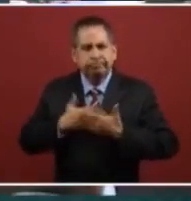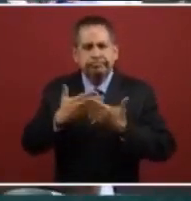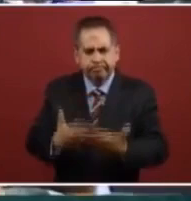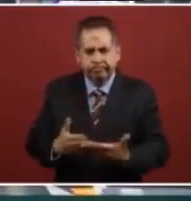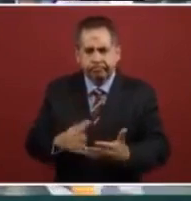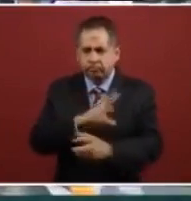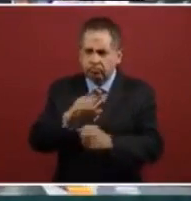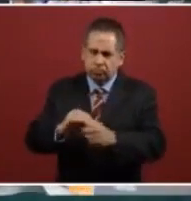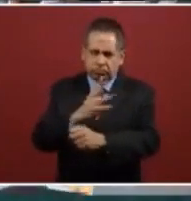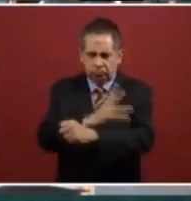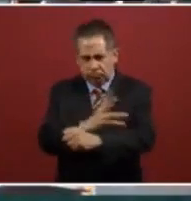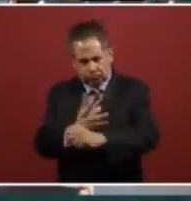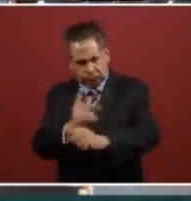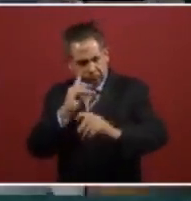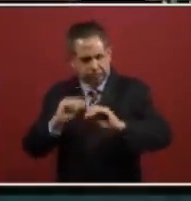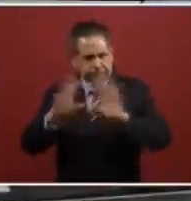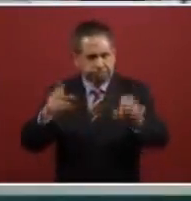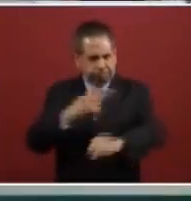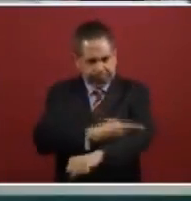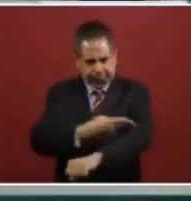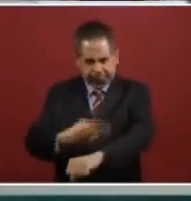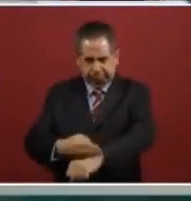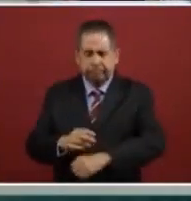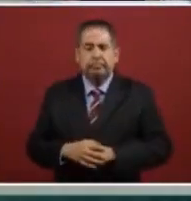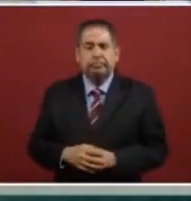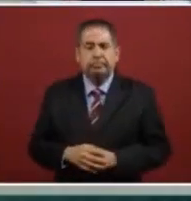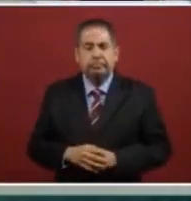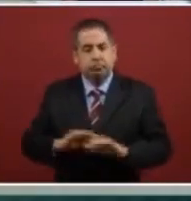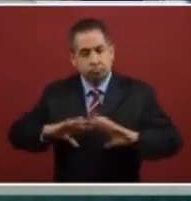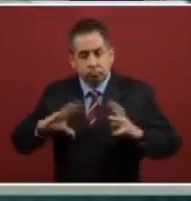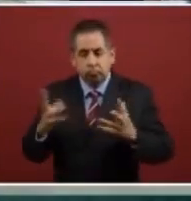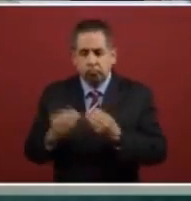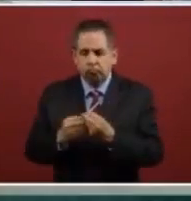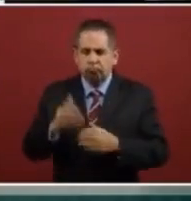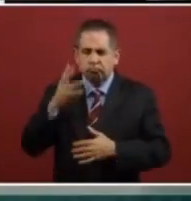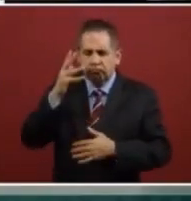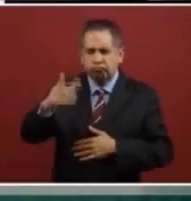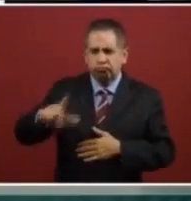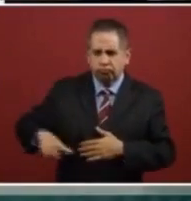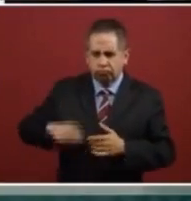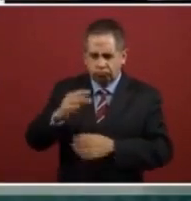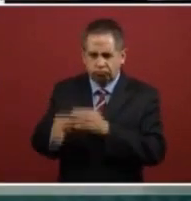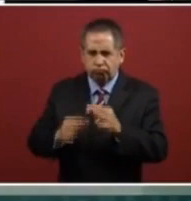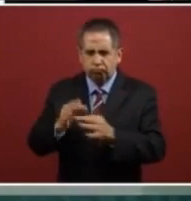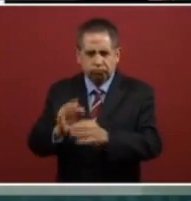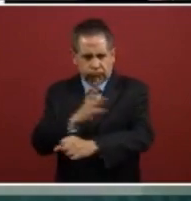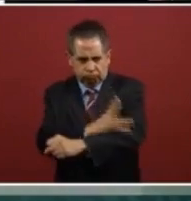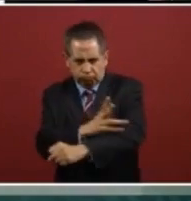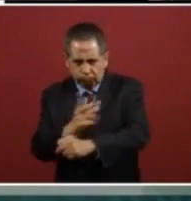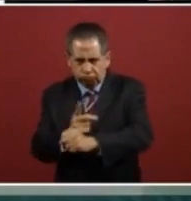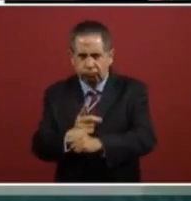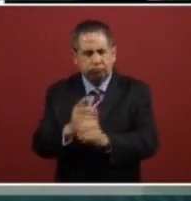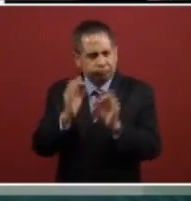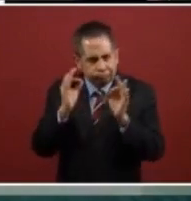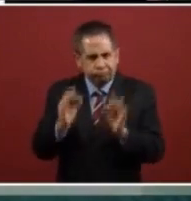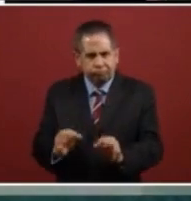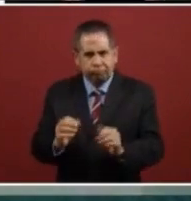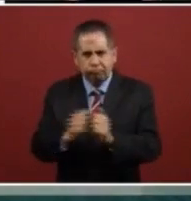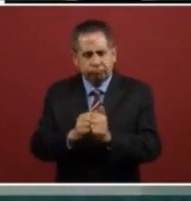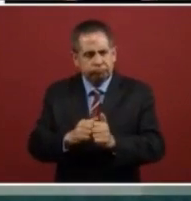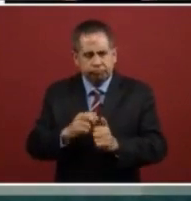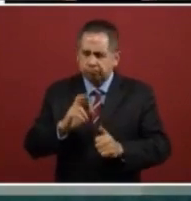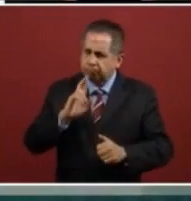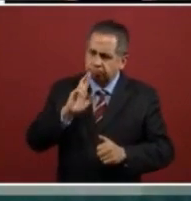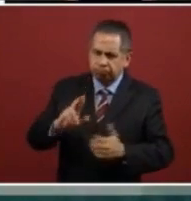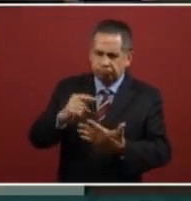toda transparencia, We're trying con toda to be honestidad. transparent Juntos and construiremos un gobierno de México honesto, we're trying to transparente create y que a rinda